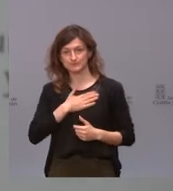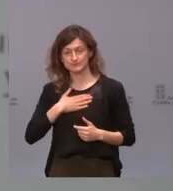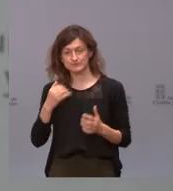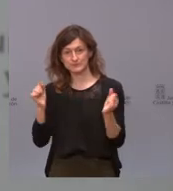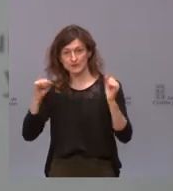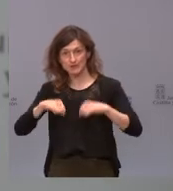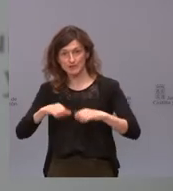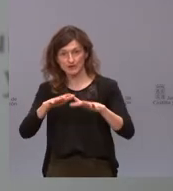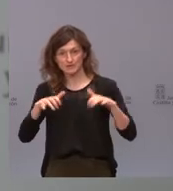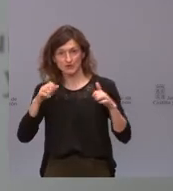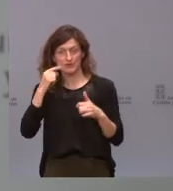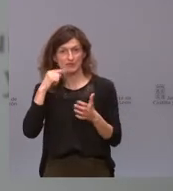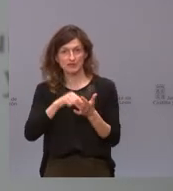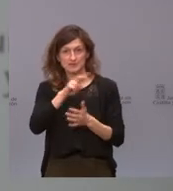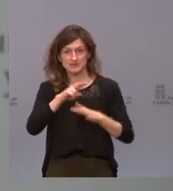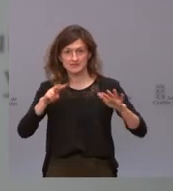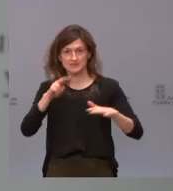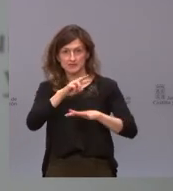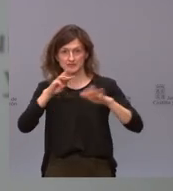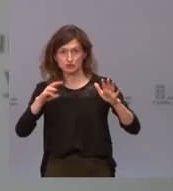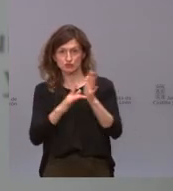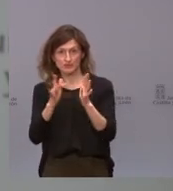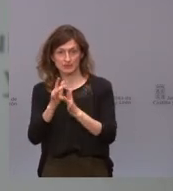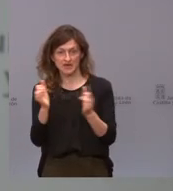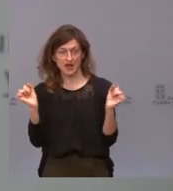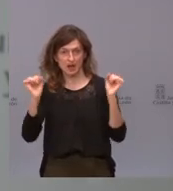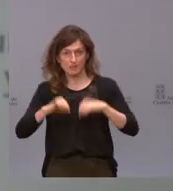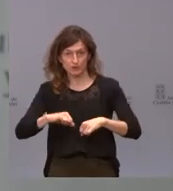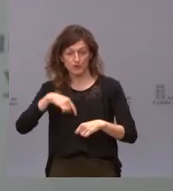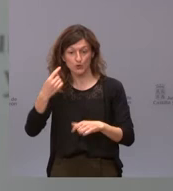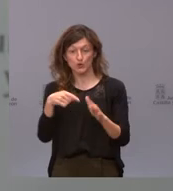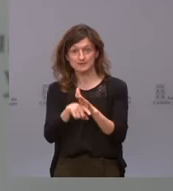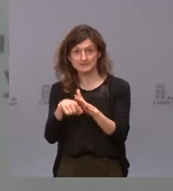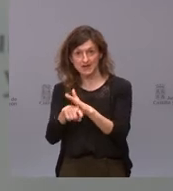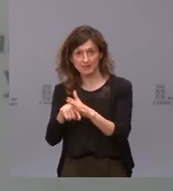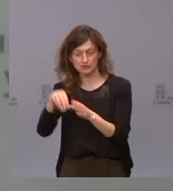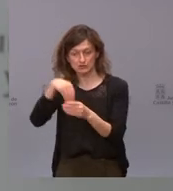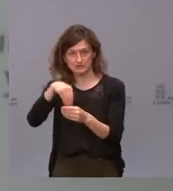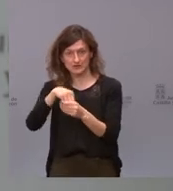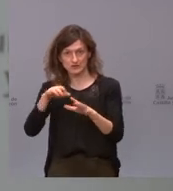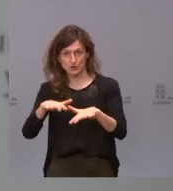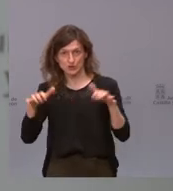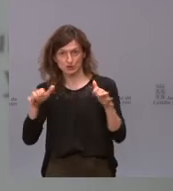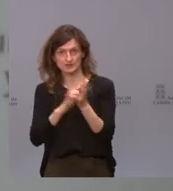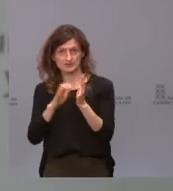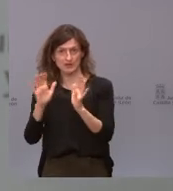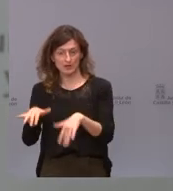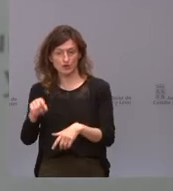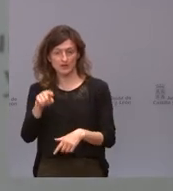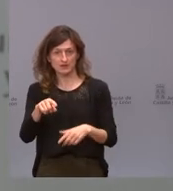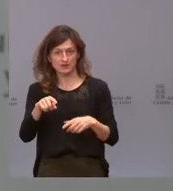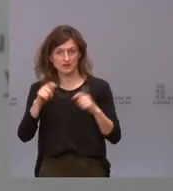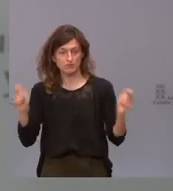en el pleno del 27 y 28 de abril y luego previos los trámites internos de las cortes de castilla y león' se